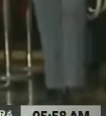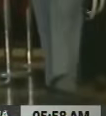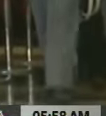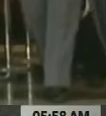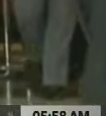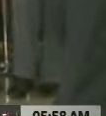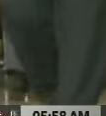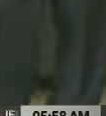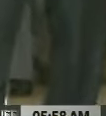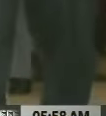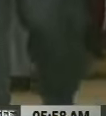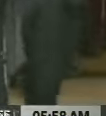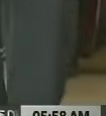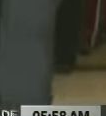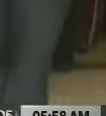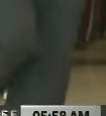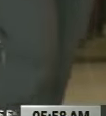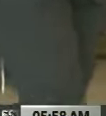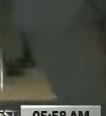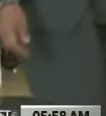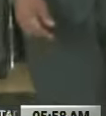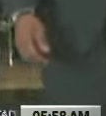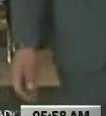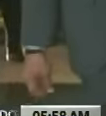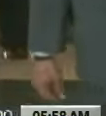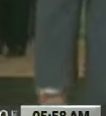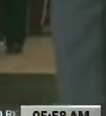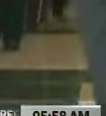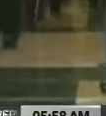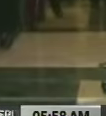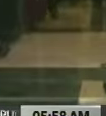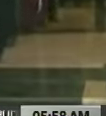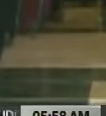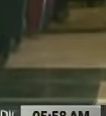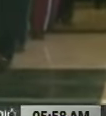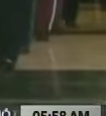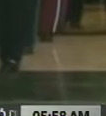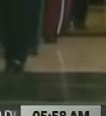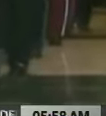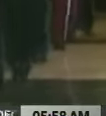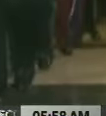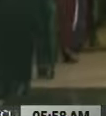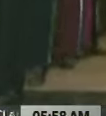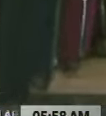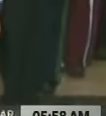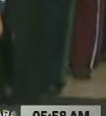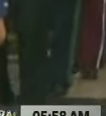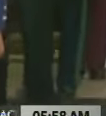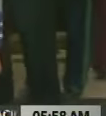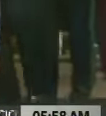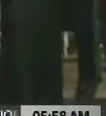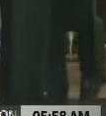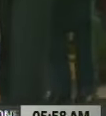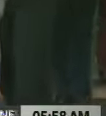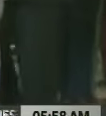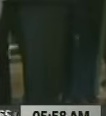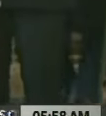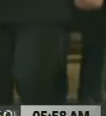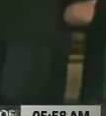que realmente merece. Está el tricolor nacional por nuestros soldados, recordando también que es unión cívico-militar, porque Zamora fue quien